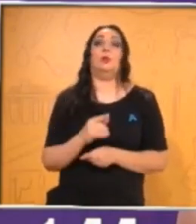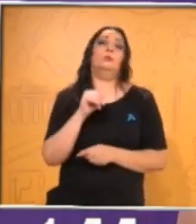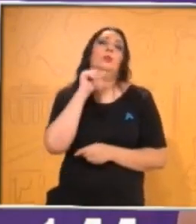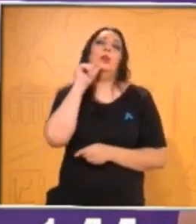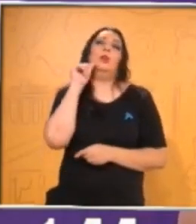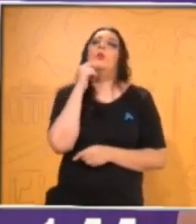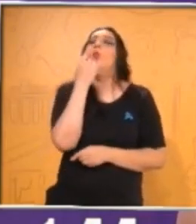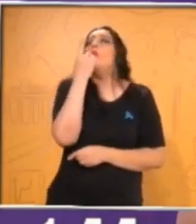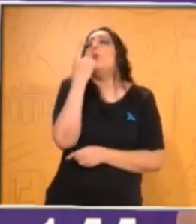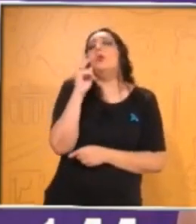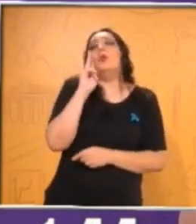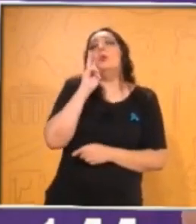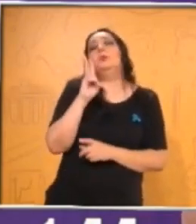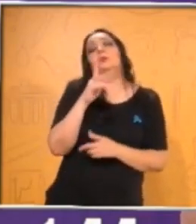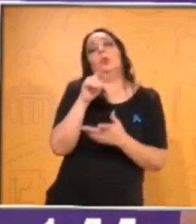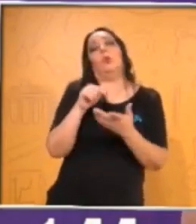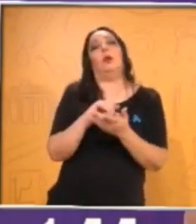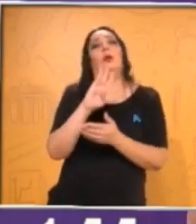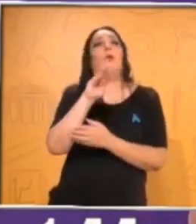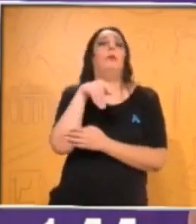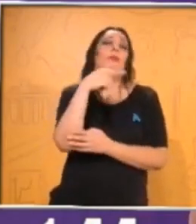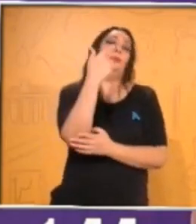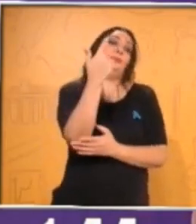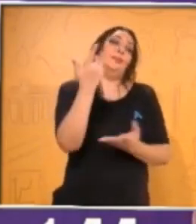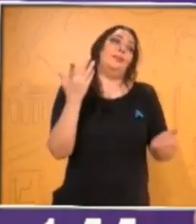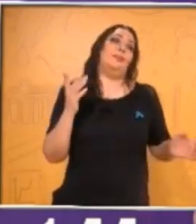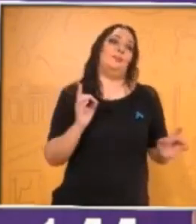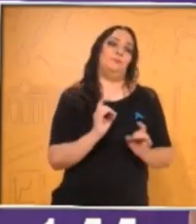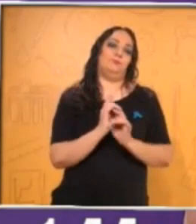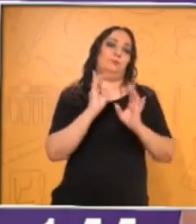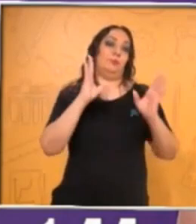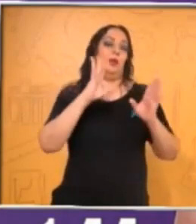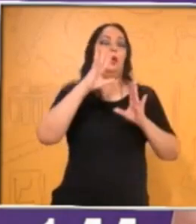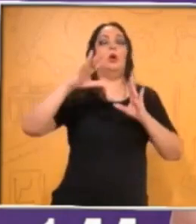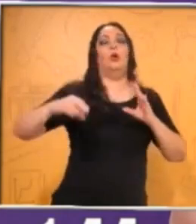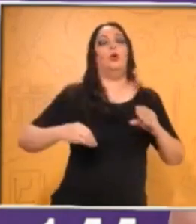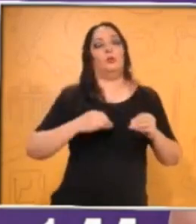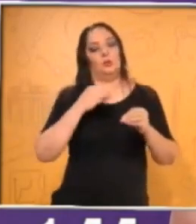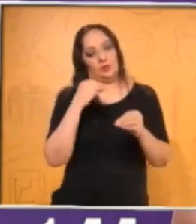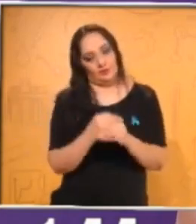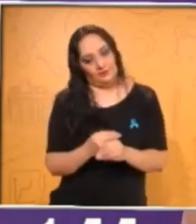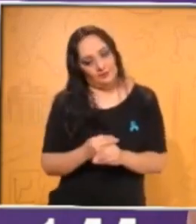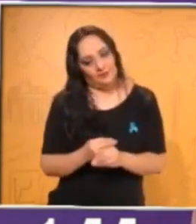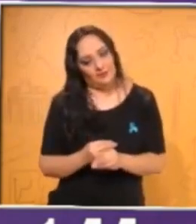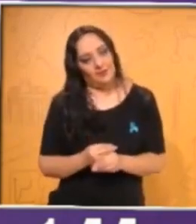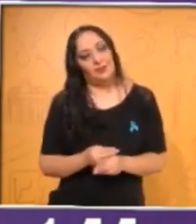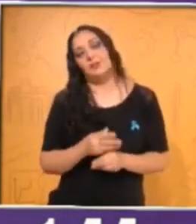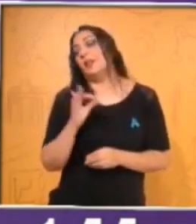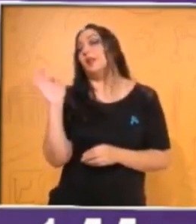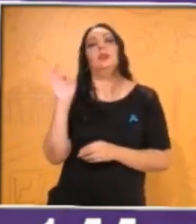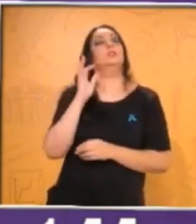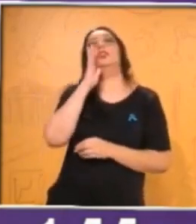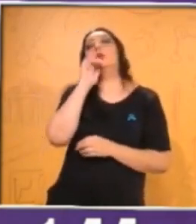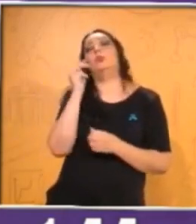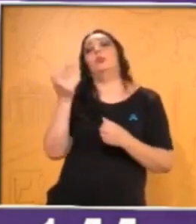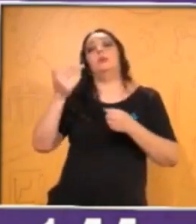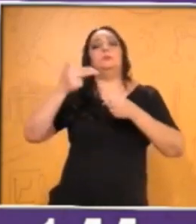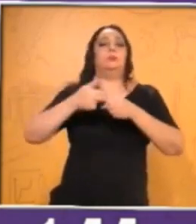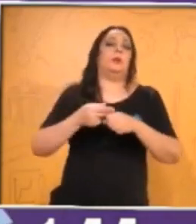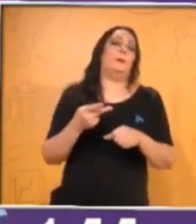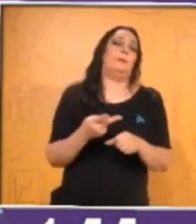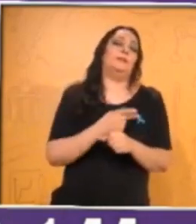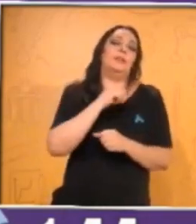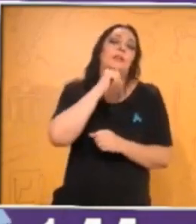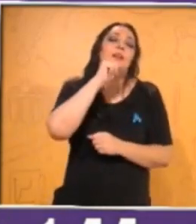lo vimos que mandó, que quedó en el lugar 97. Uh-huh. Y te vuelvo a repetir. No te pudiste conectar, no pasa